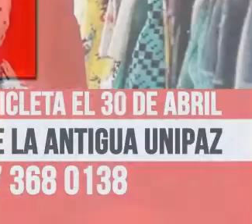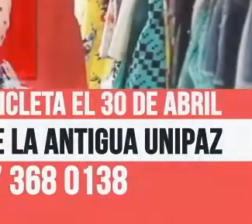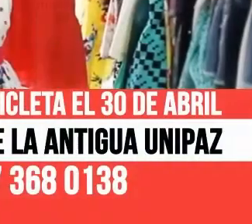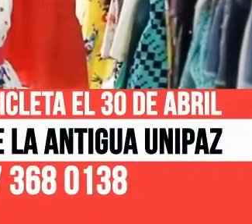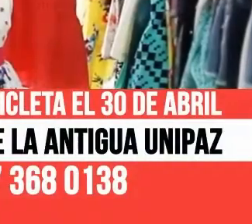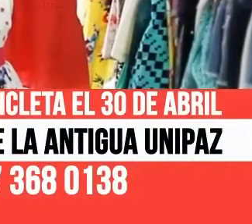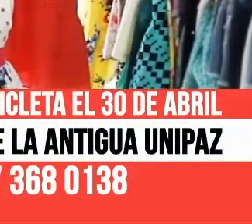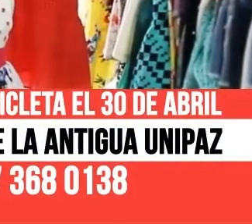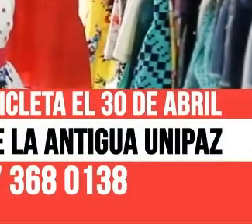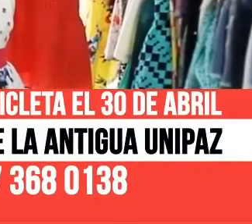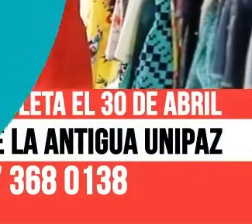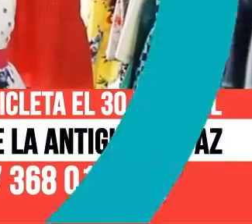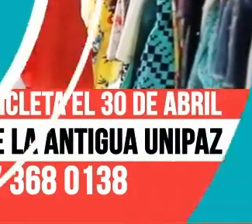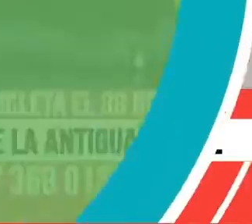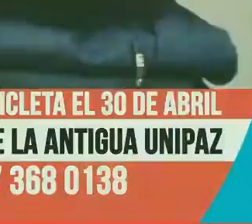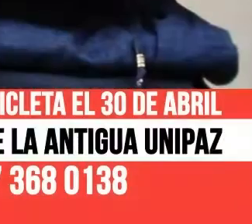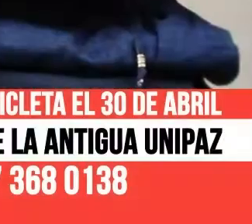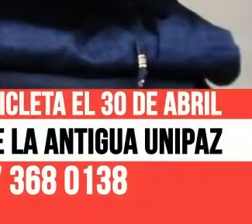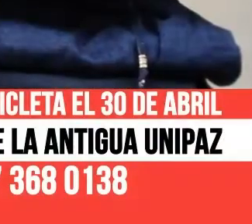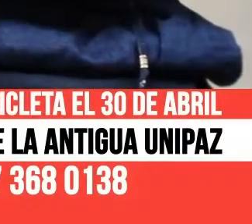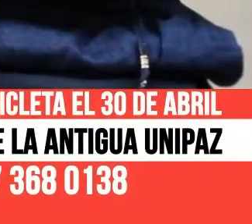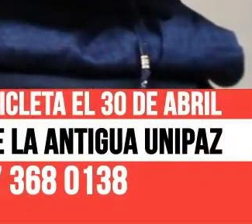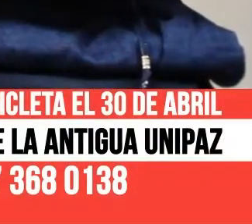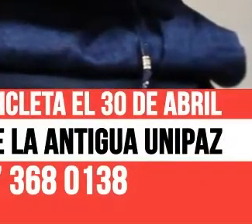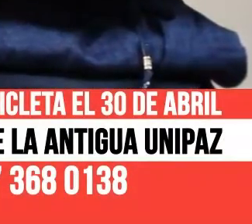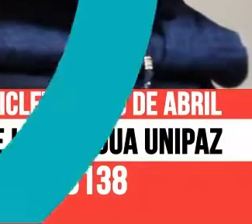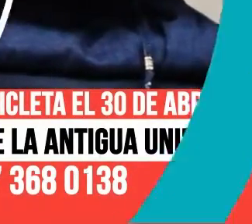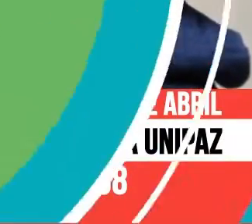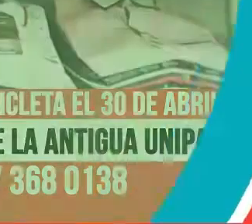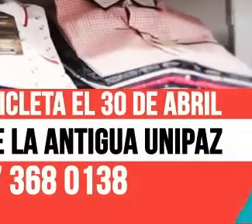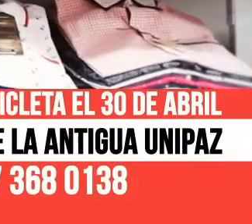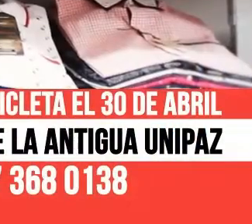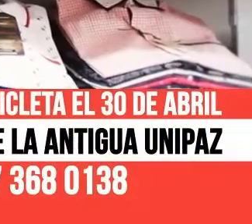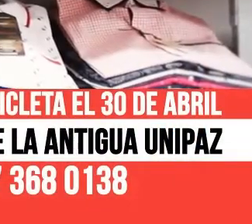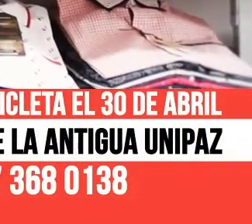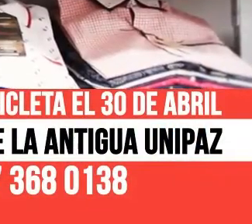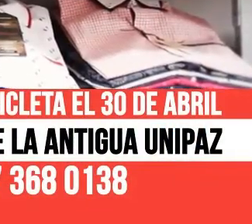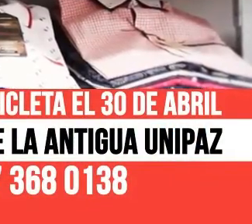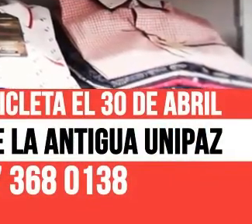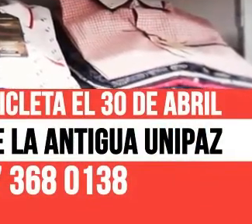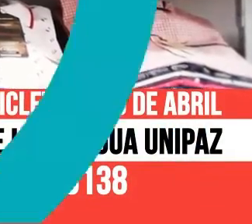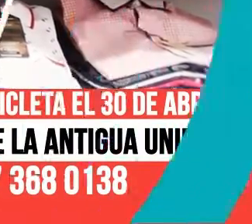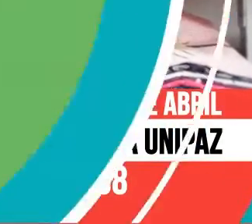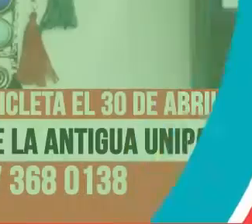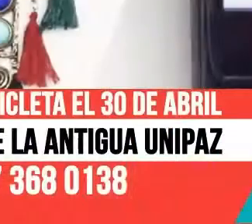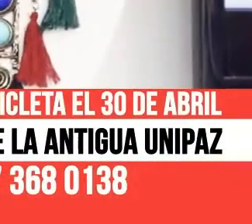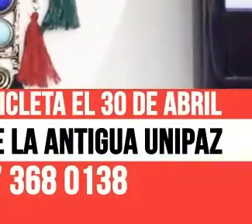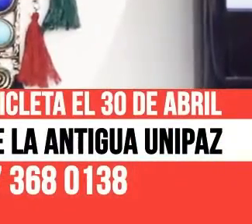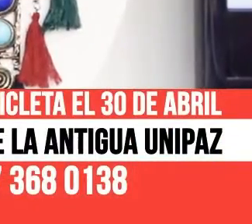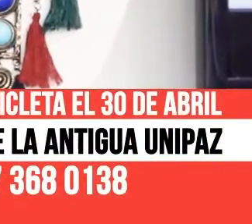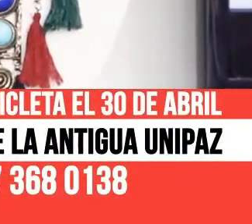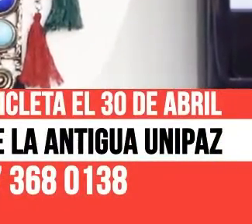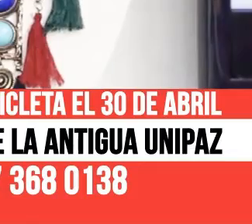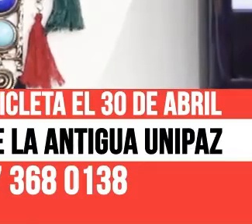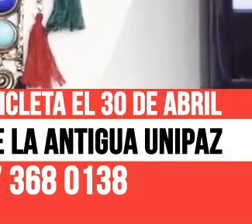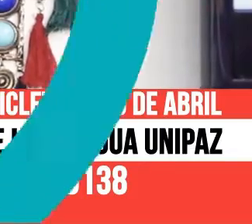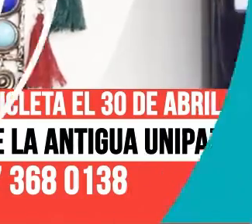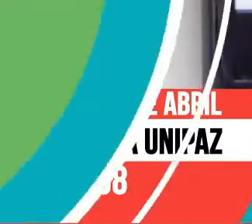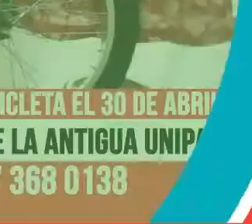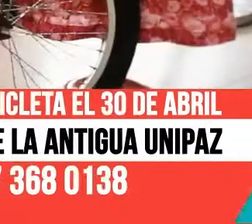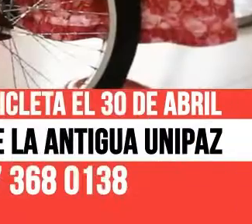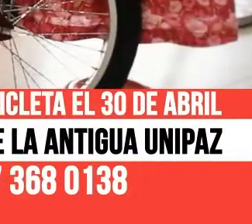el estilo que busca a la hora de vestir para toda la familia está en almacén chicas y chicos todas las tallas marcas y